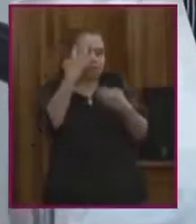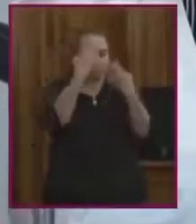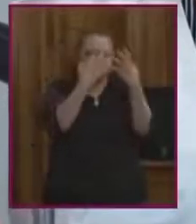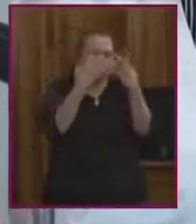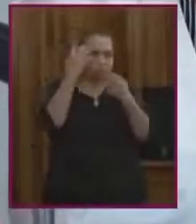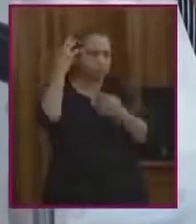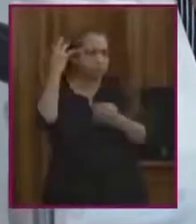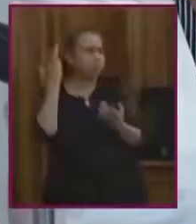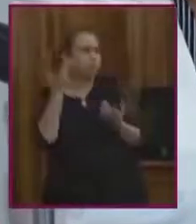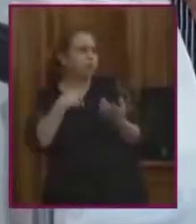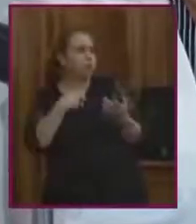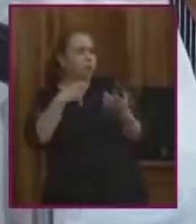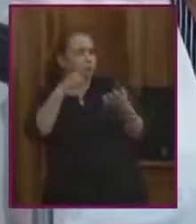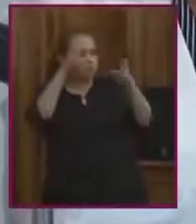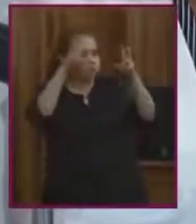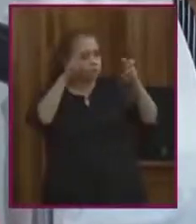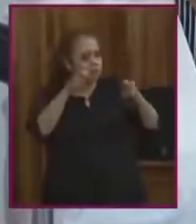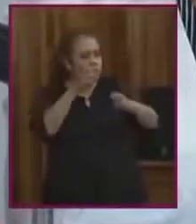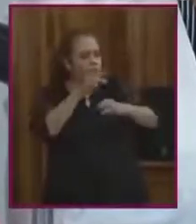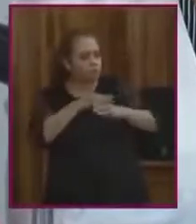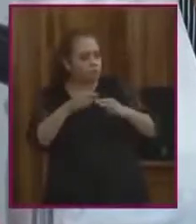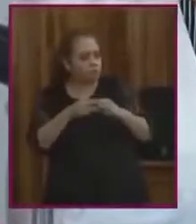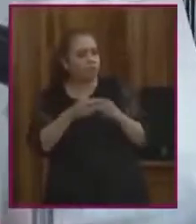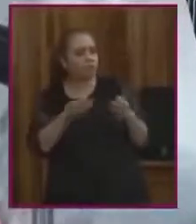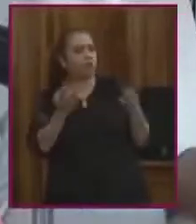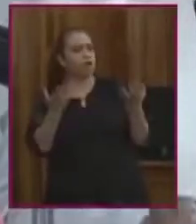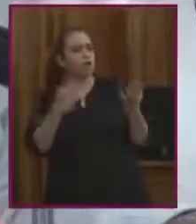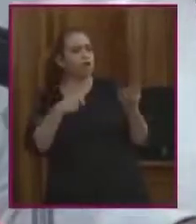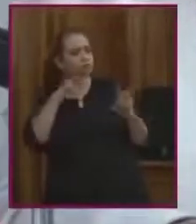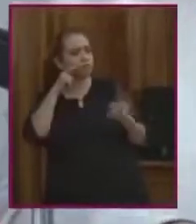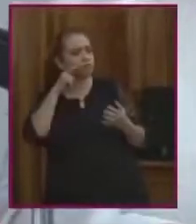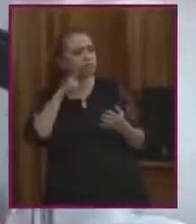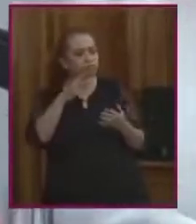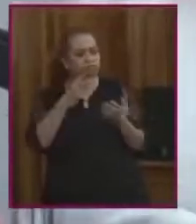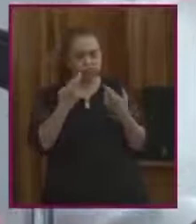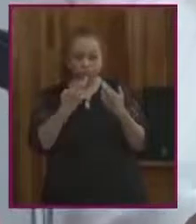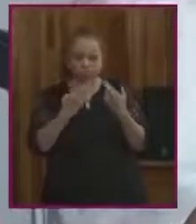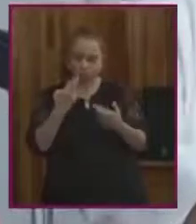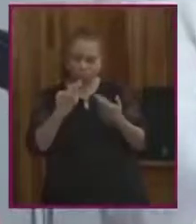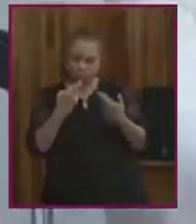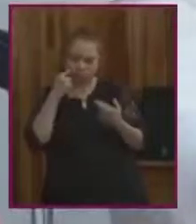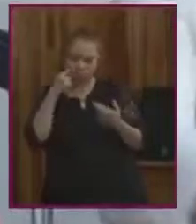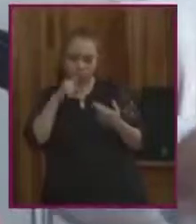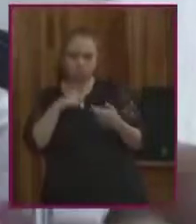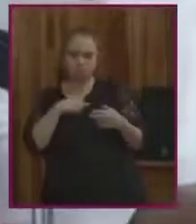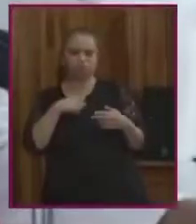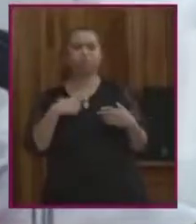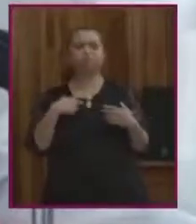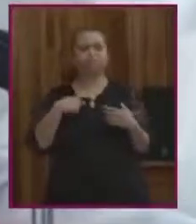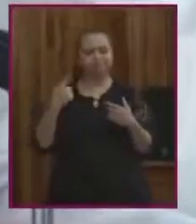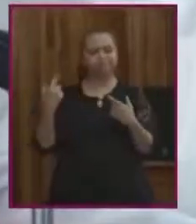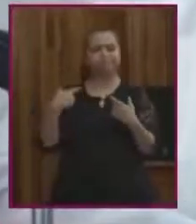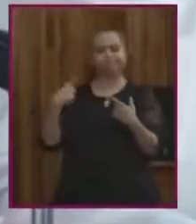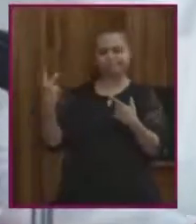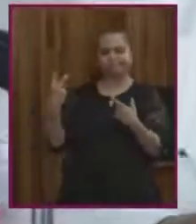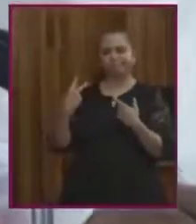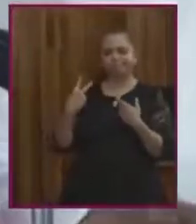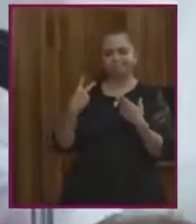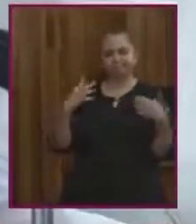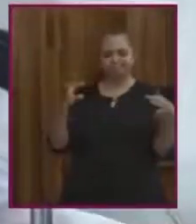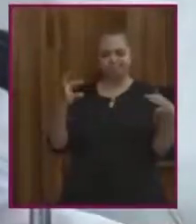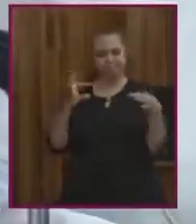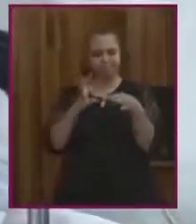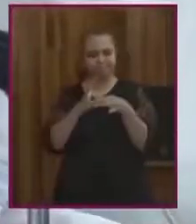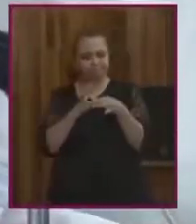del marco curricular. De verdad que a mí me pareció, coincido con el doctor Axel, que a mí me pareció que